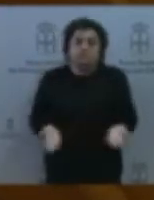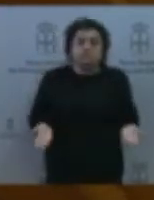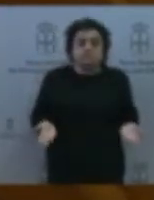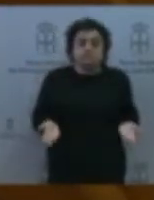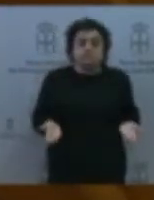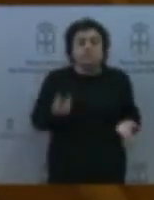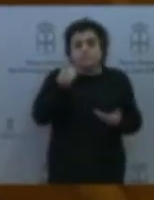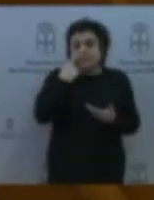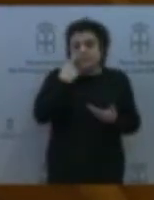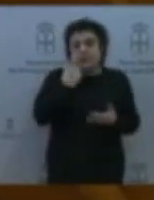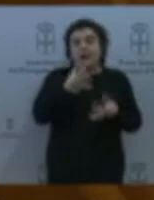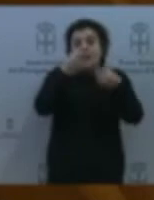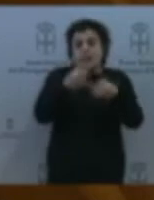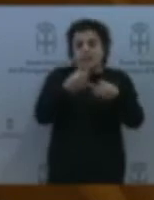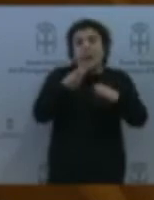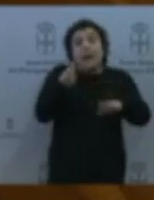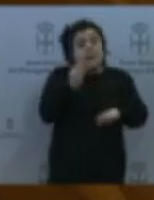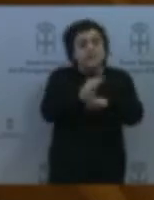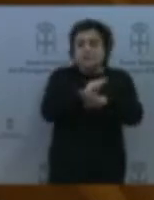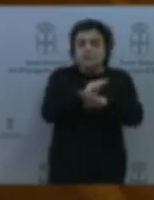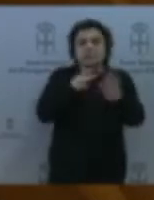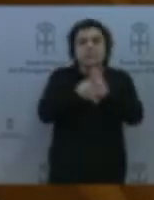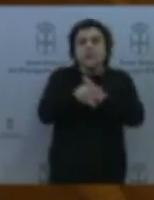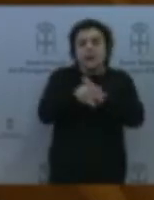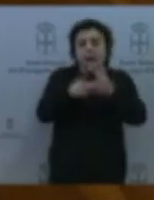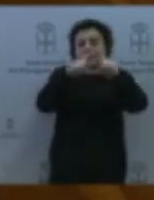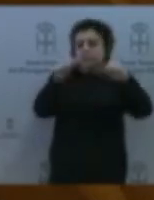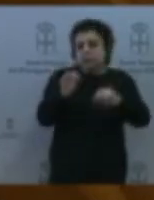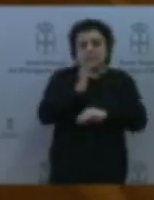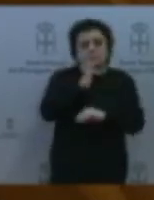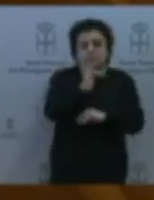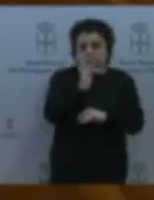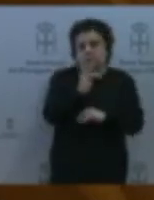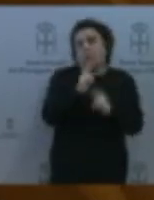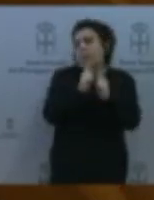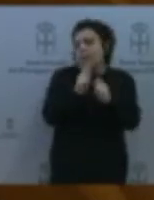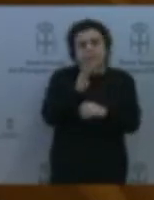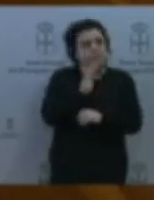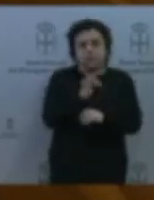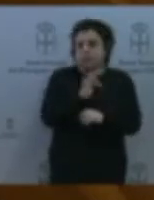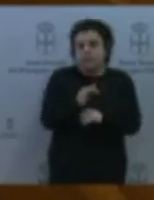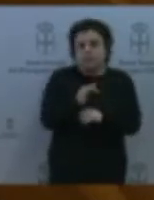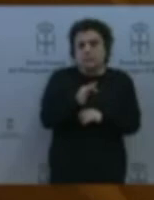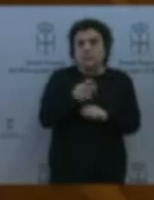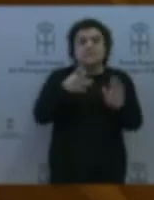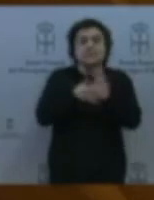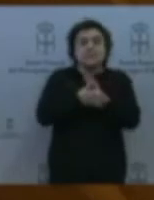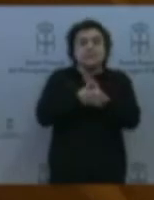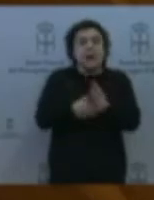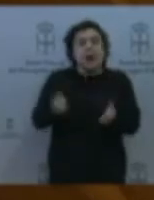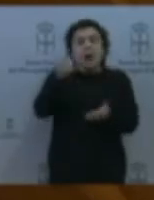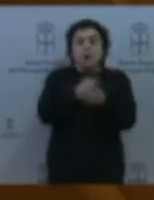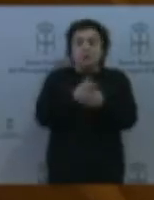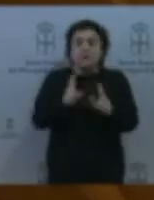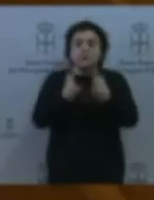Asturias, créalo, es buena para Asturias. Nos sitúa en el mapa de nuevas inversiones, nos convierte en un lugar estratégico